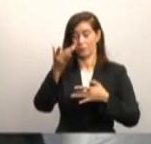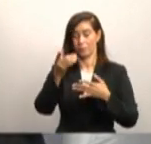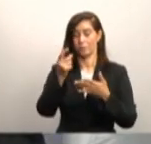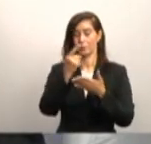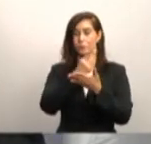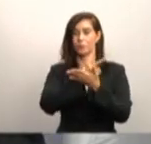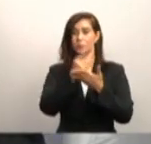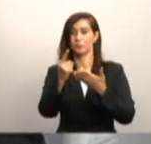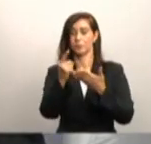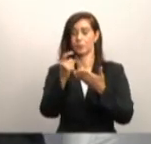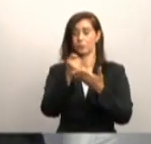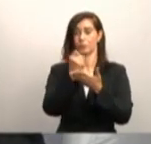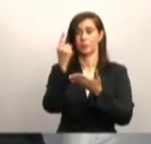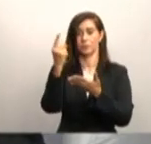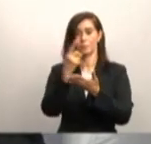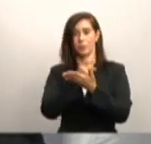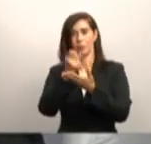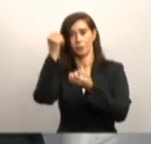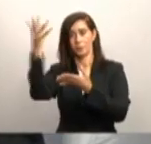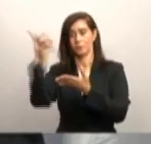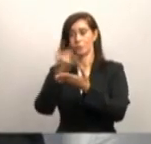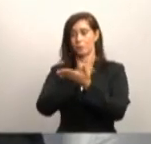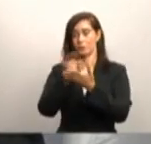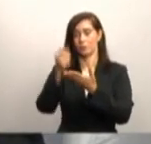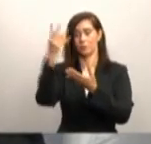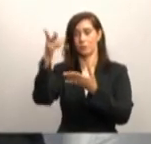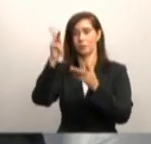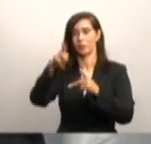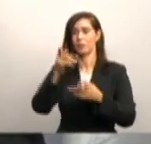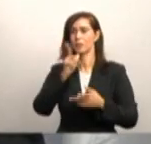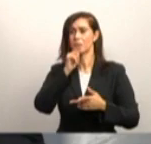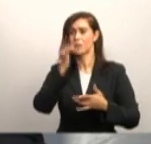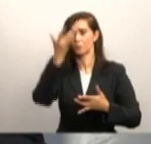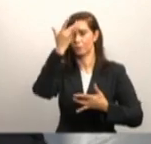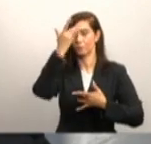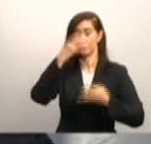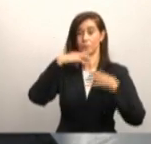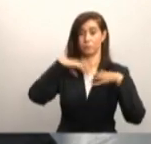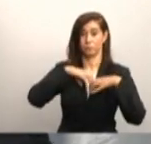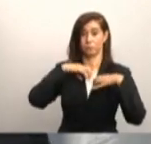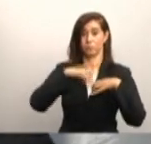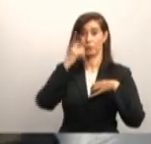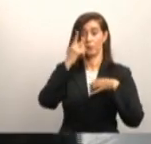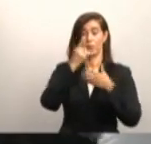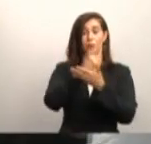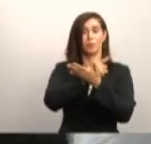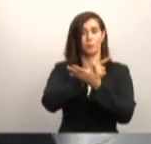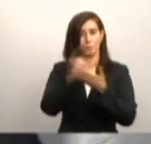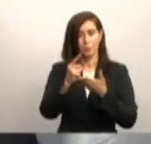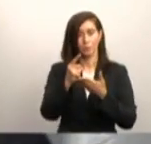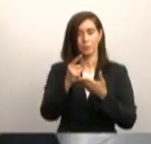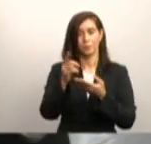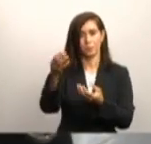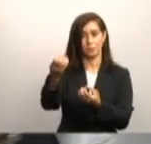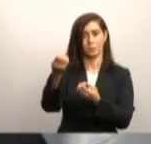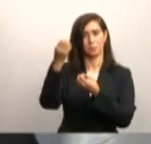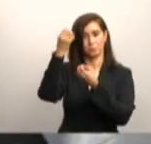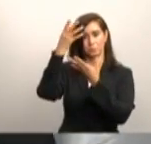semana, acerca de los procesos respiratorios. En una semana tendremos